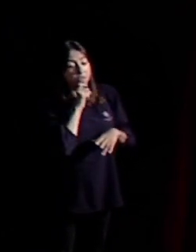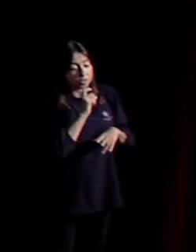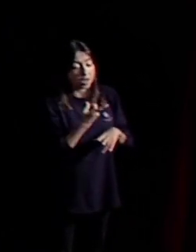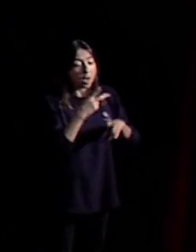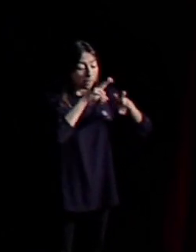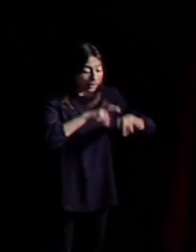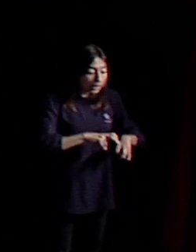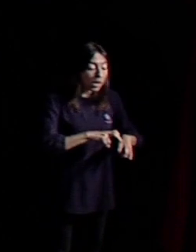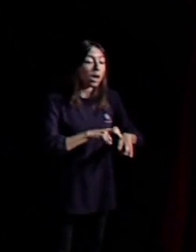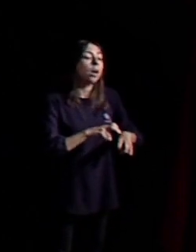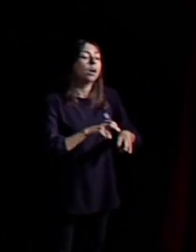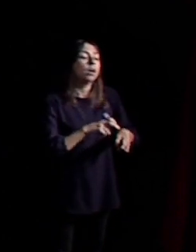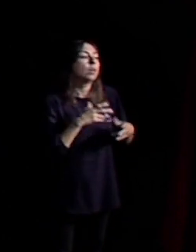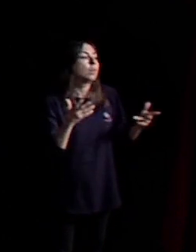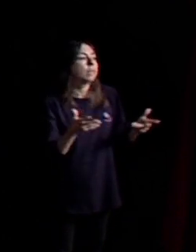que